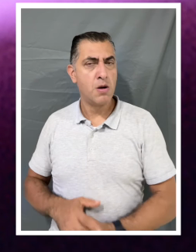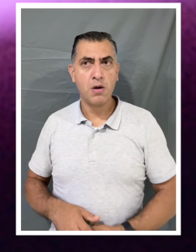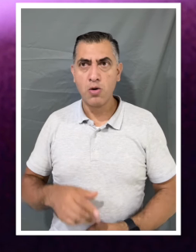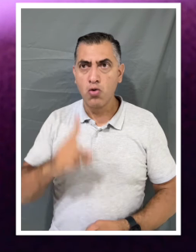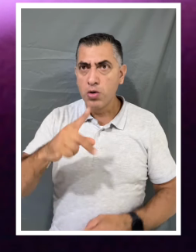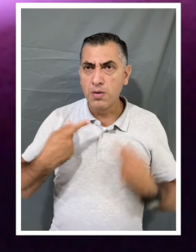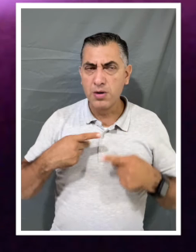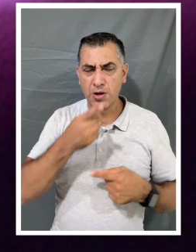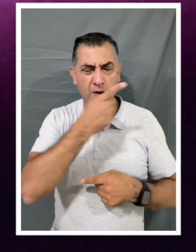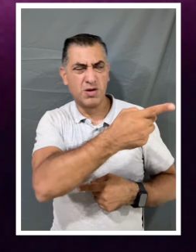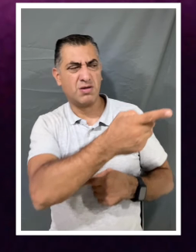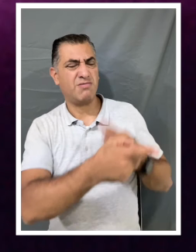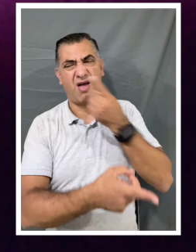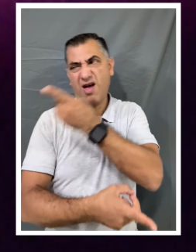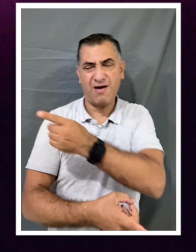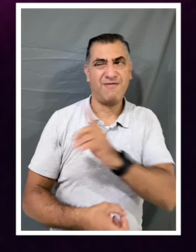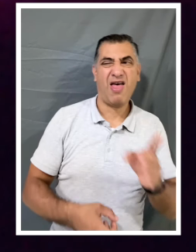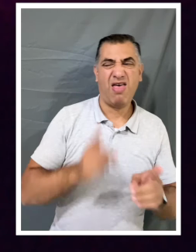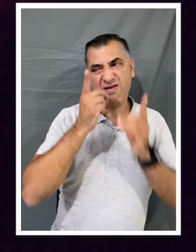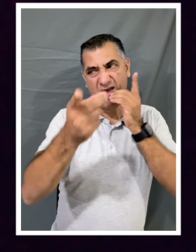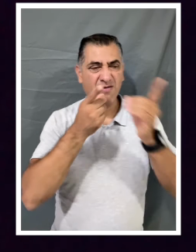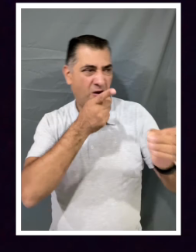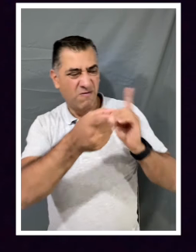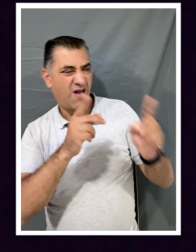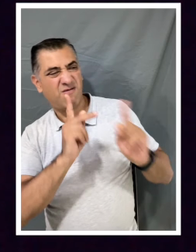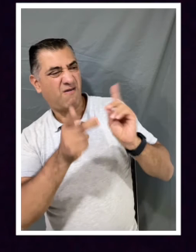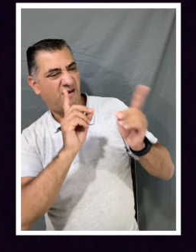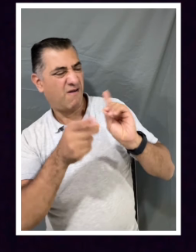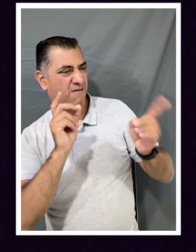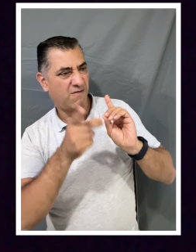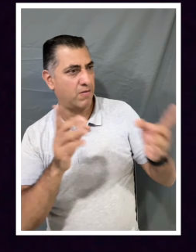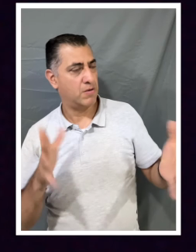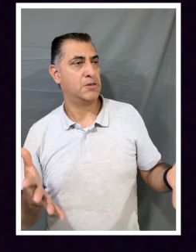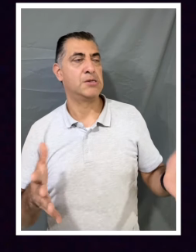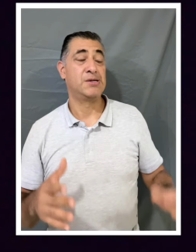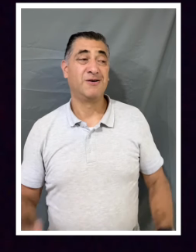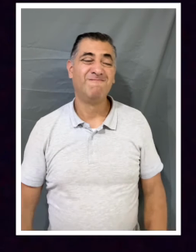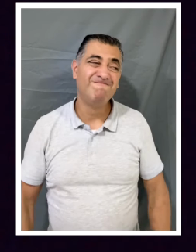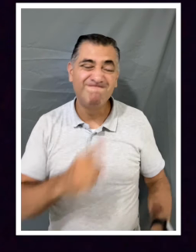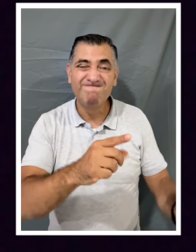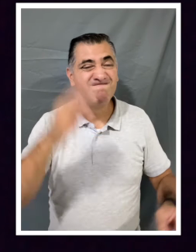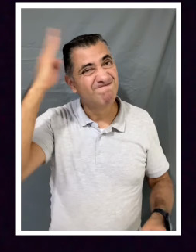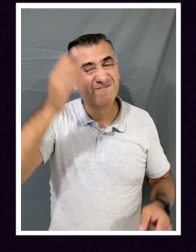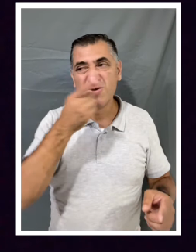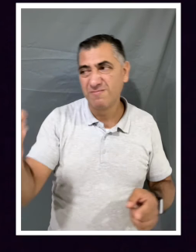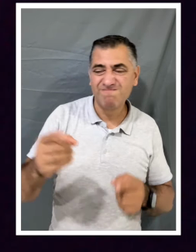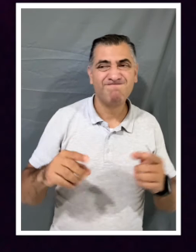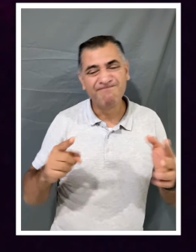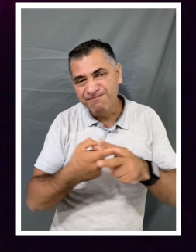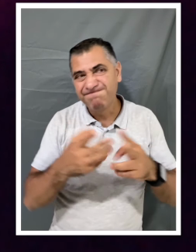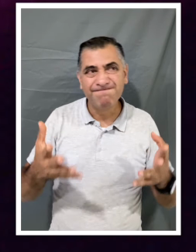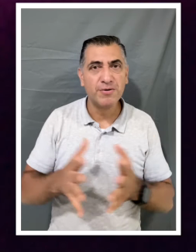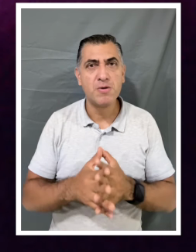que cuando alguien ya empezó No es que no puede ser y empieza la murmuración acerca de algún líder de alguna autoridad de alguna